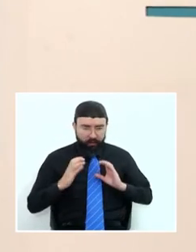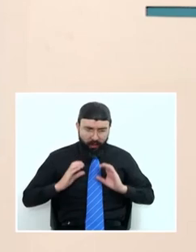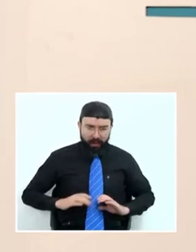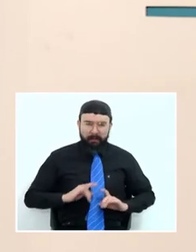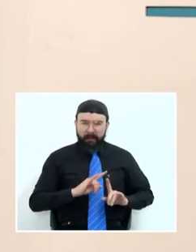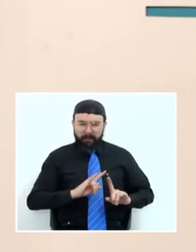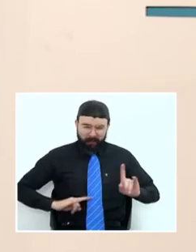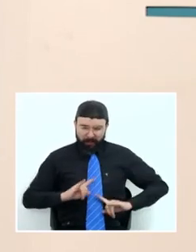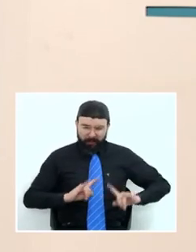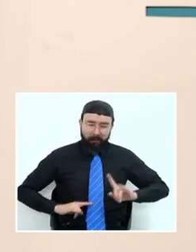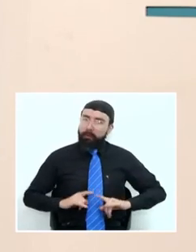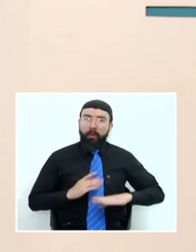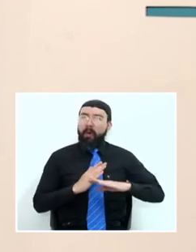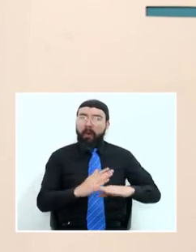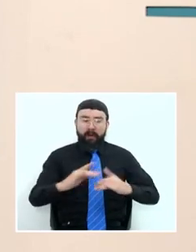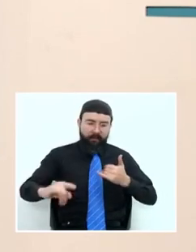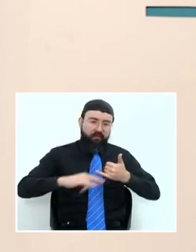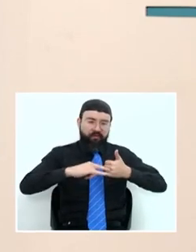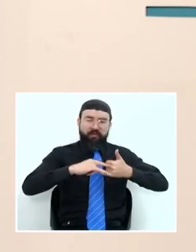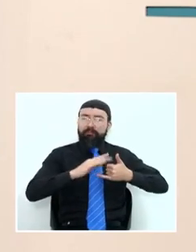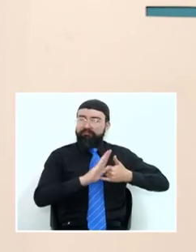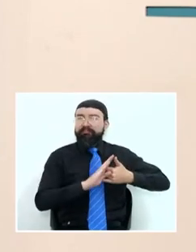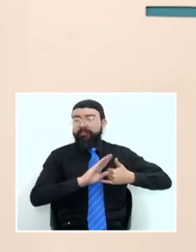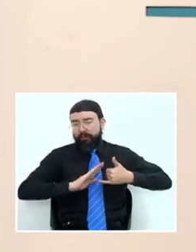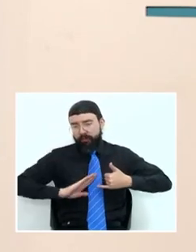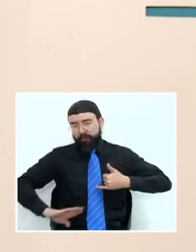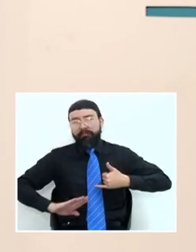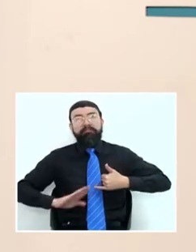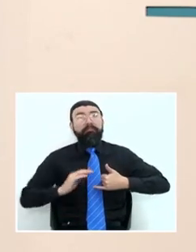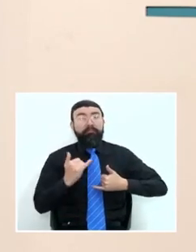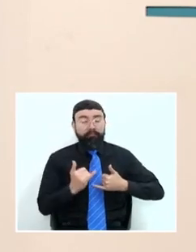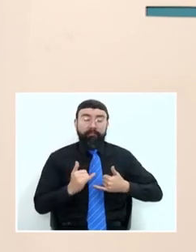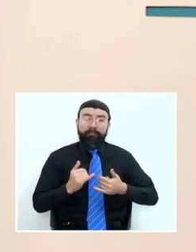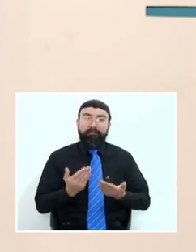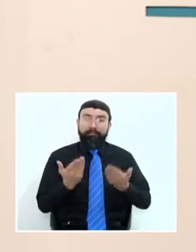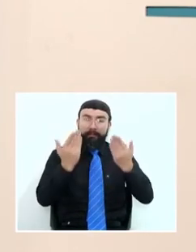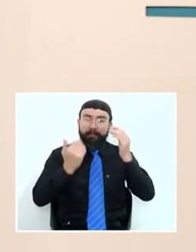expuesto a todas estas ondas de los celulares.